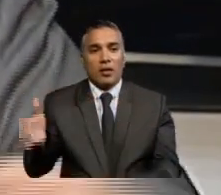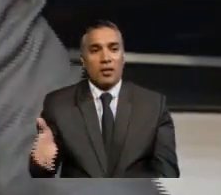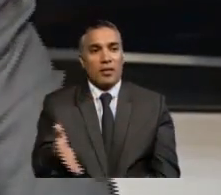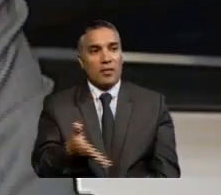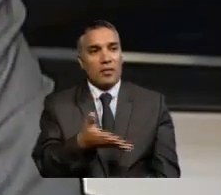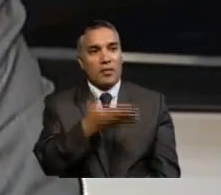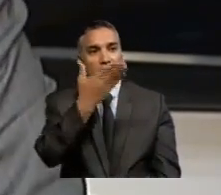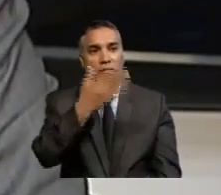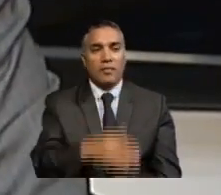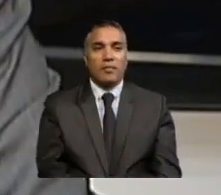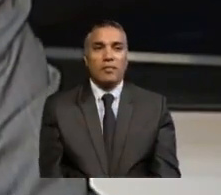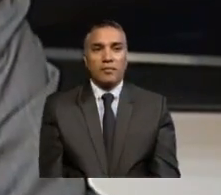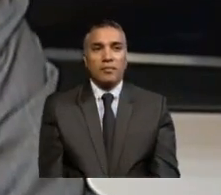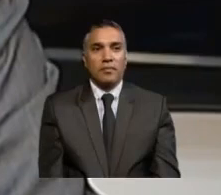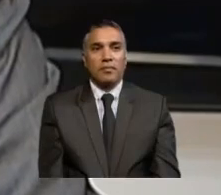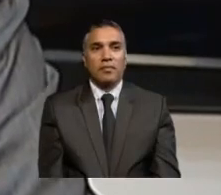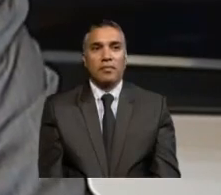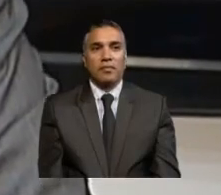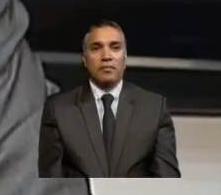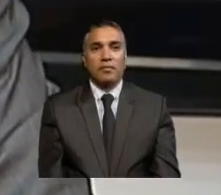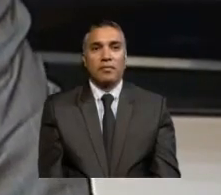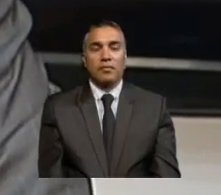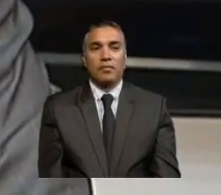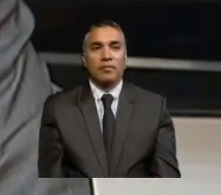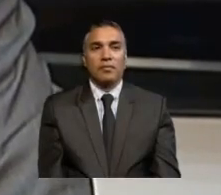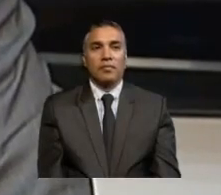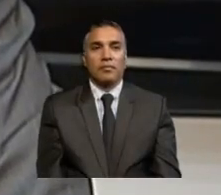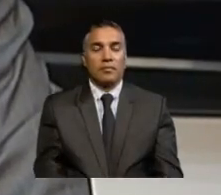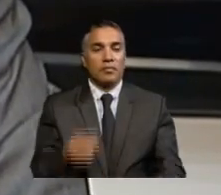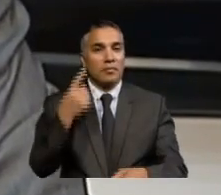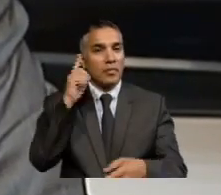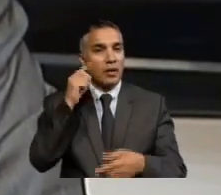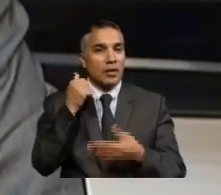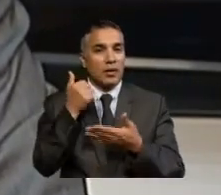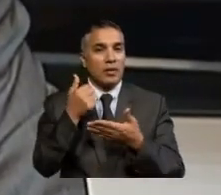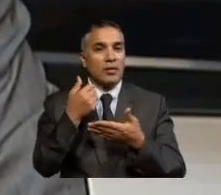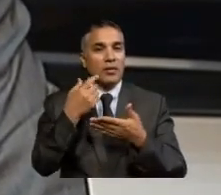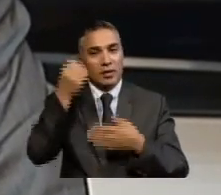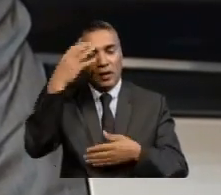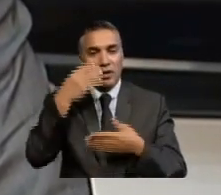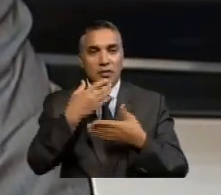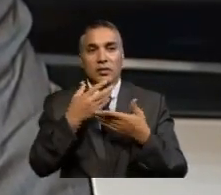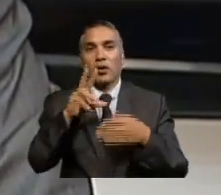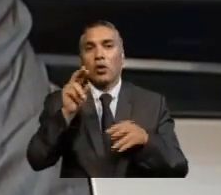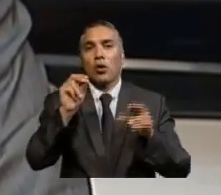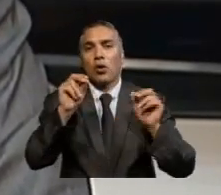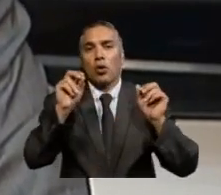forma como supuestamente vaya a salir una sentencia favorable. Esperemos que no sea así